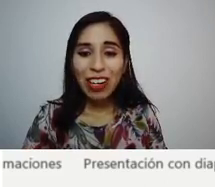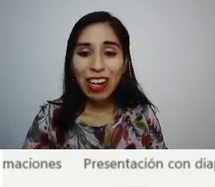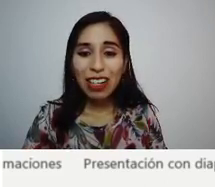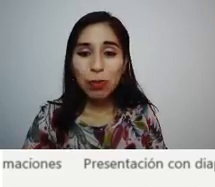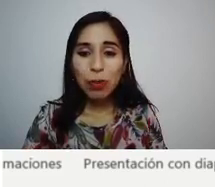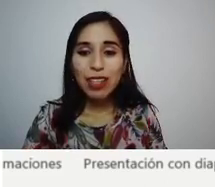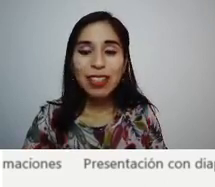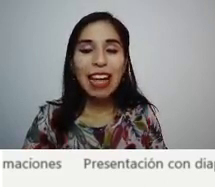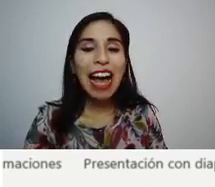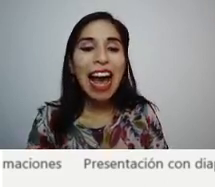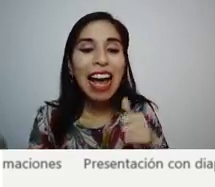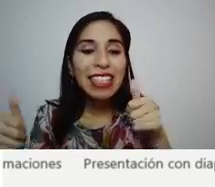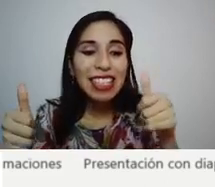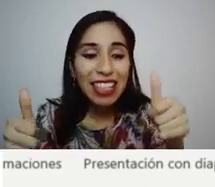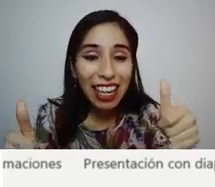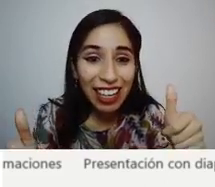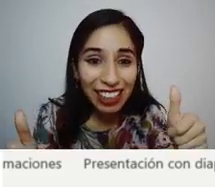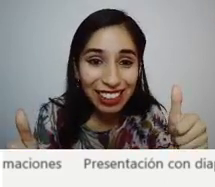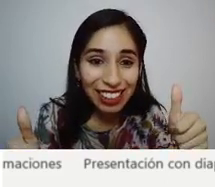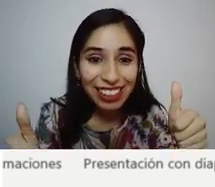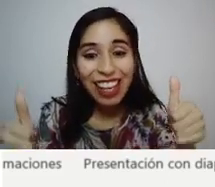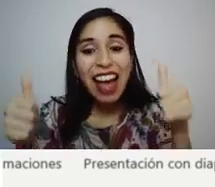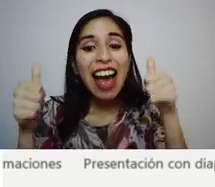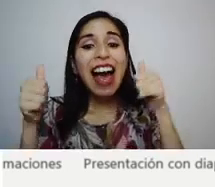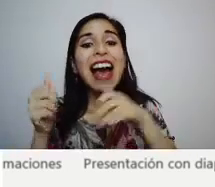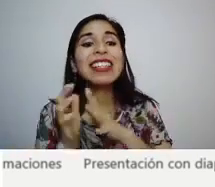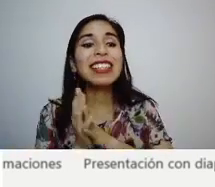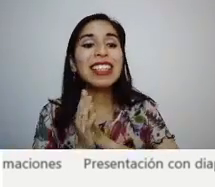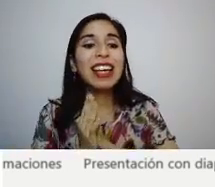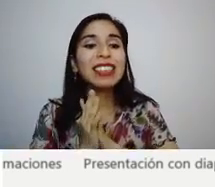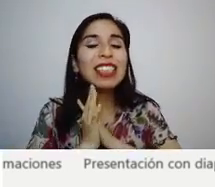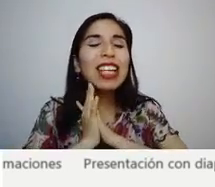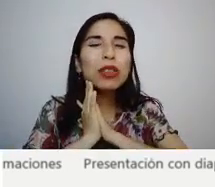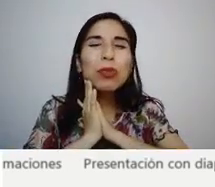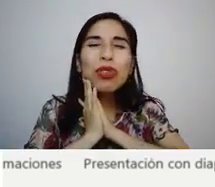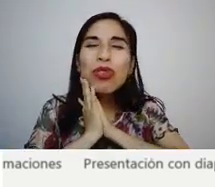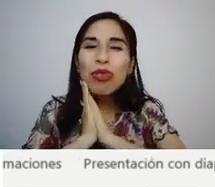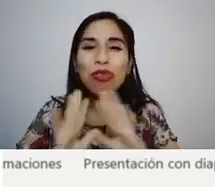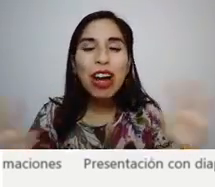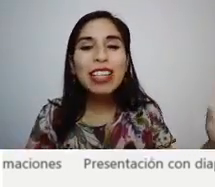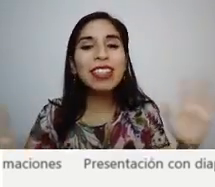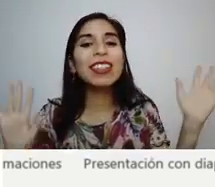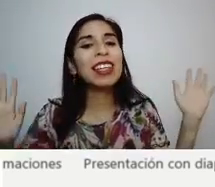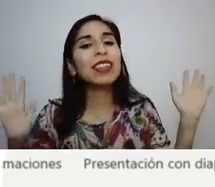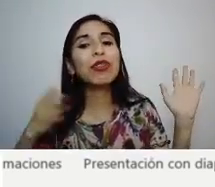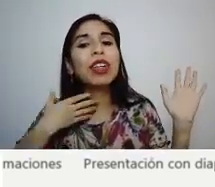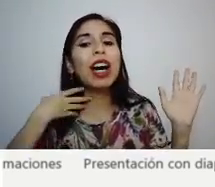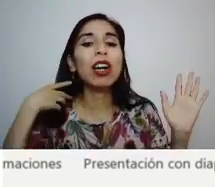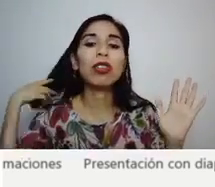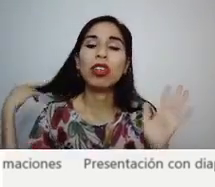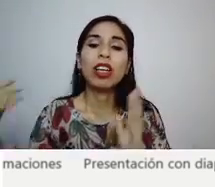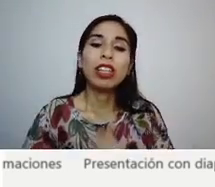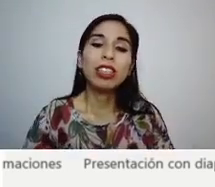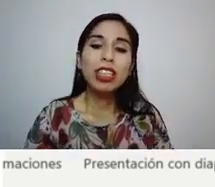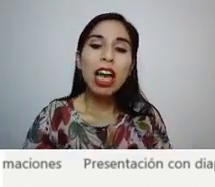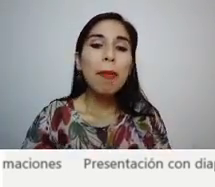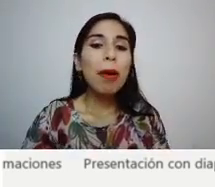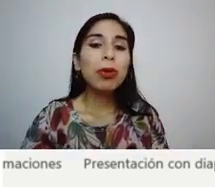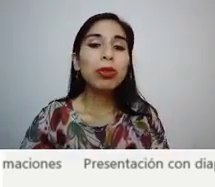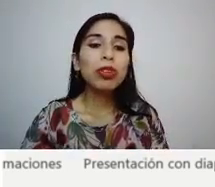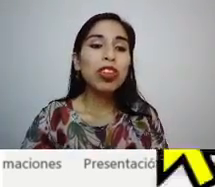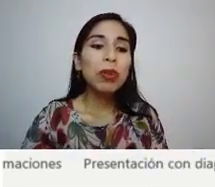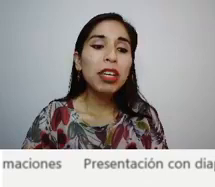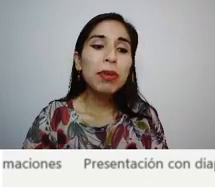a ver la respuesta así es así es y es muy parte de identificarlo se